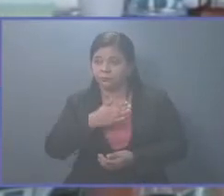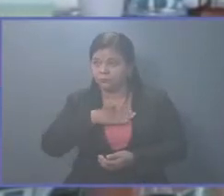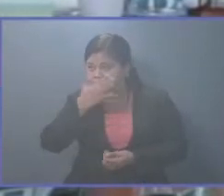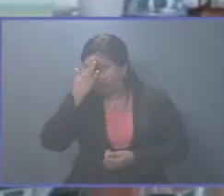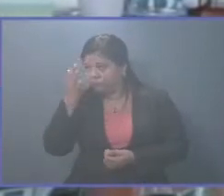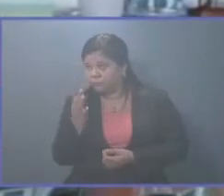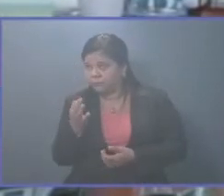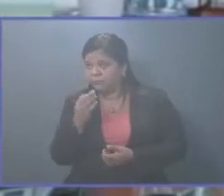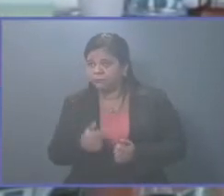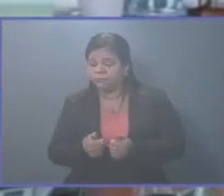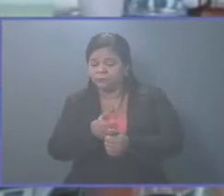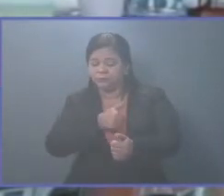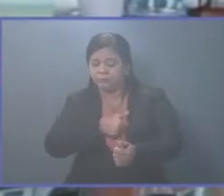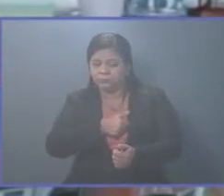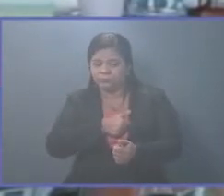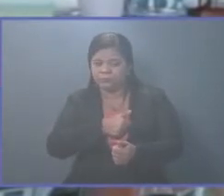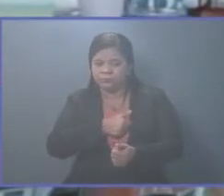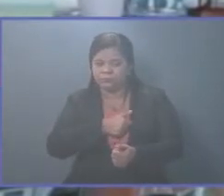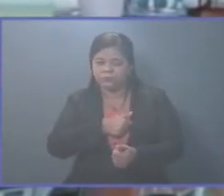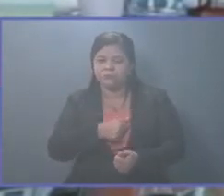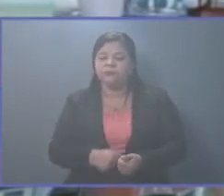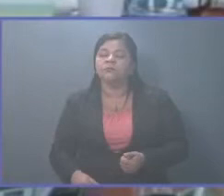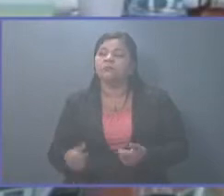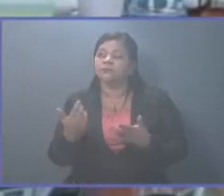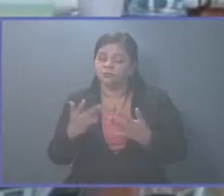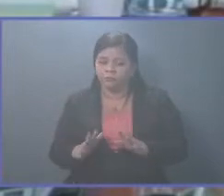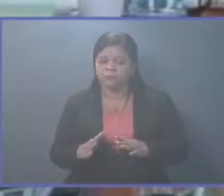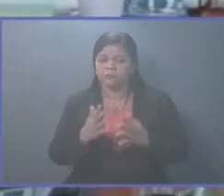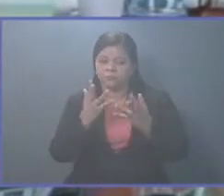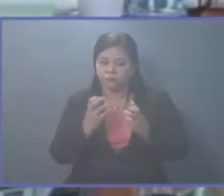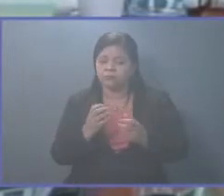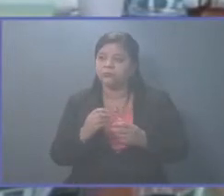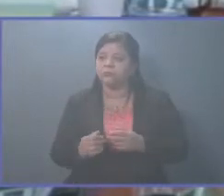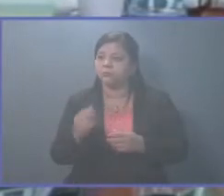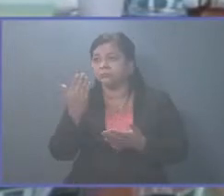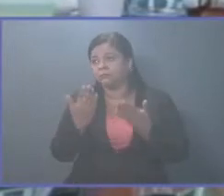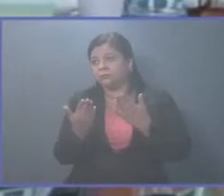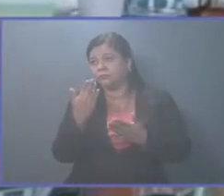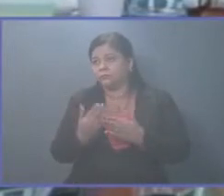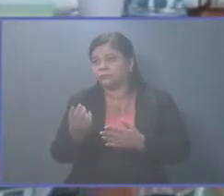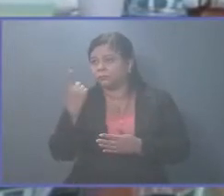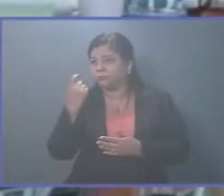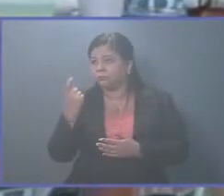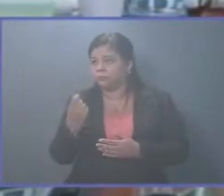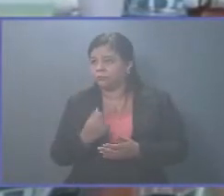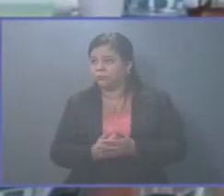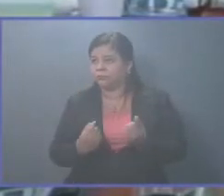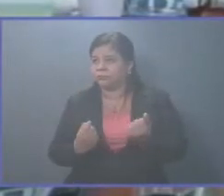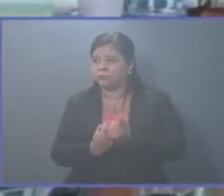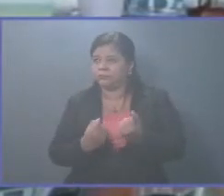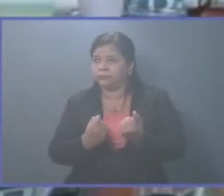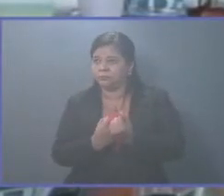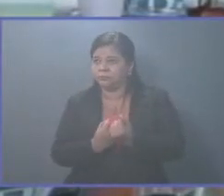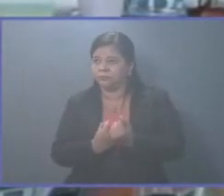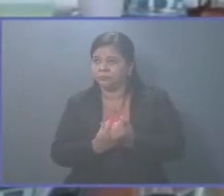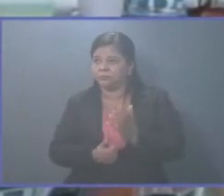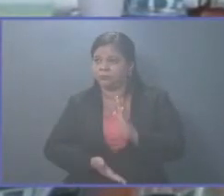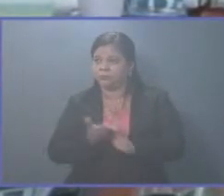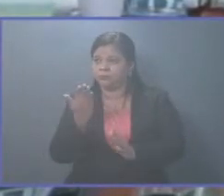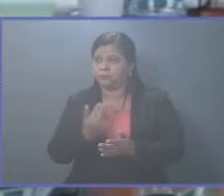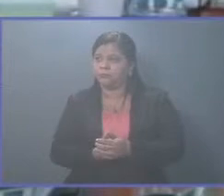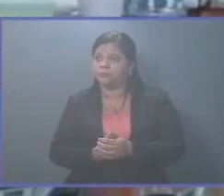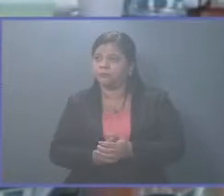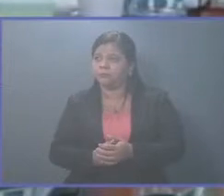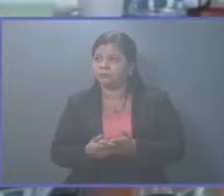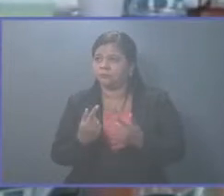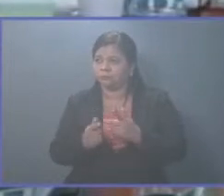atrasos por muchas situaciones que muchas veces tienen que ser más por falta de apoyo, muchas veces logístico y sobre